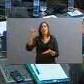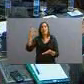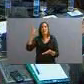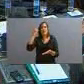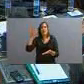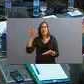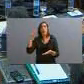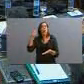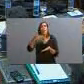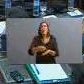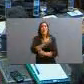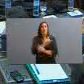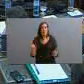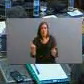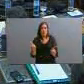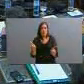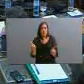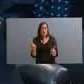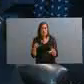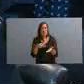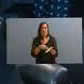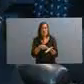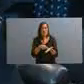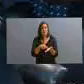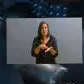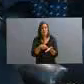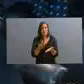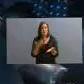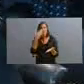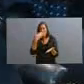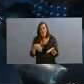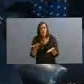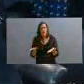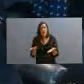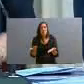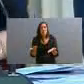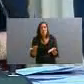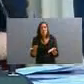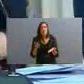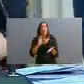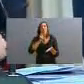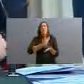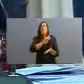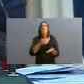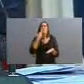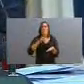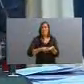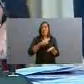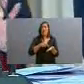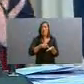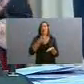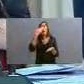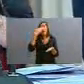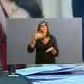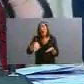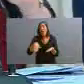el no pago. Con lo cual, no hay forma, si no se reforma la acordada